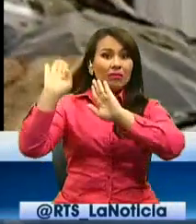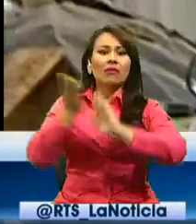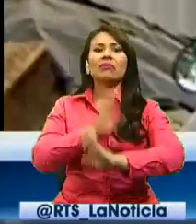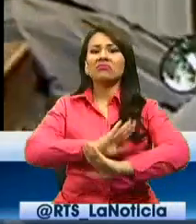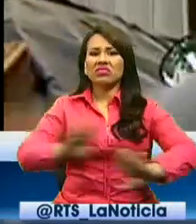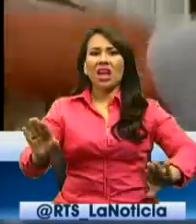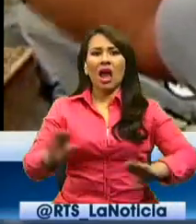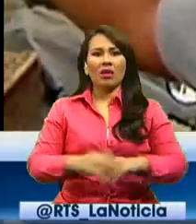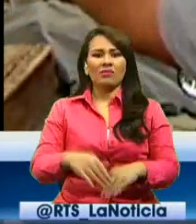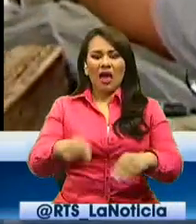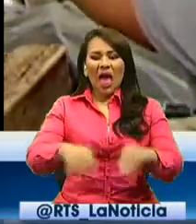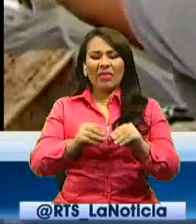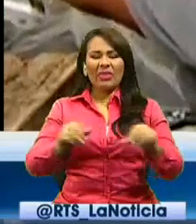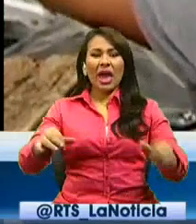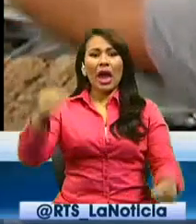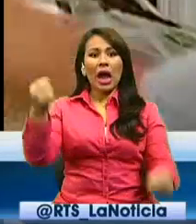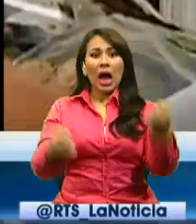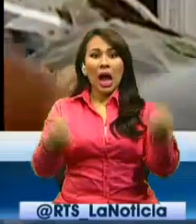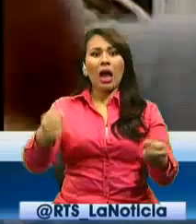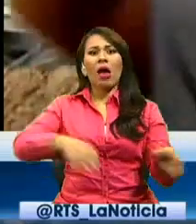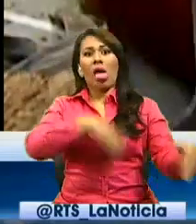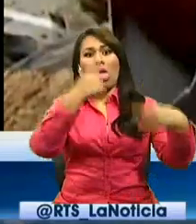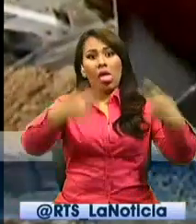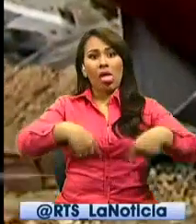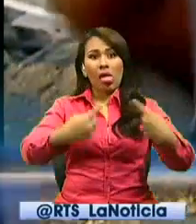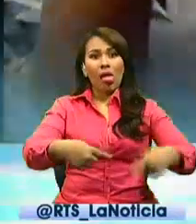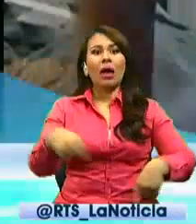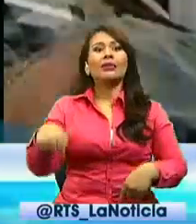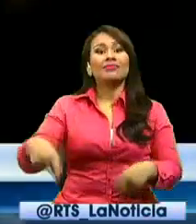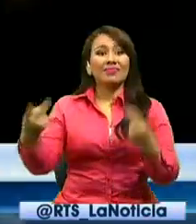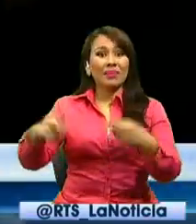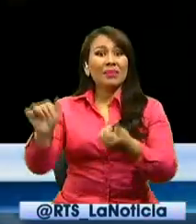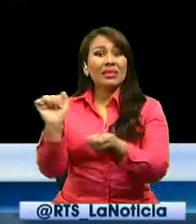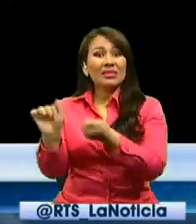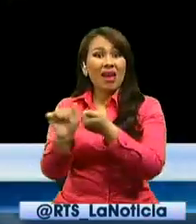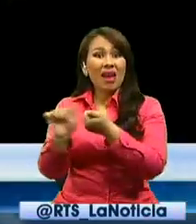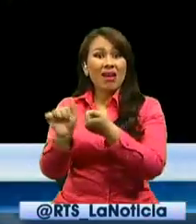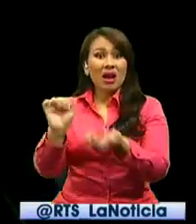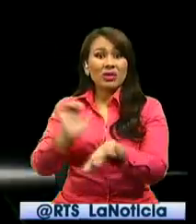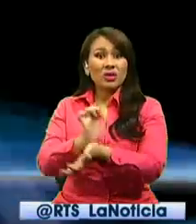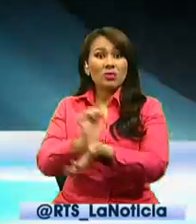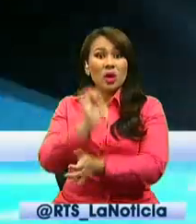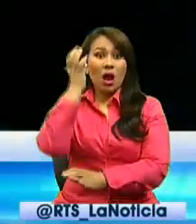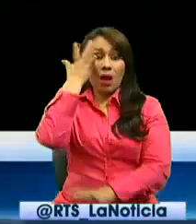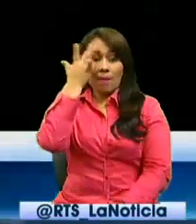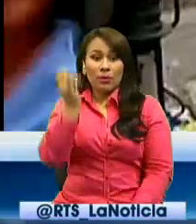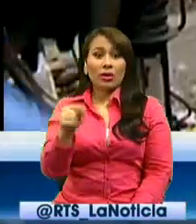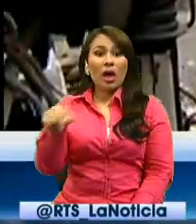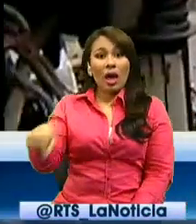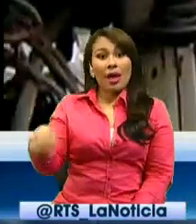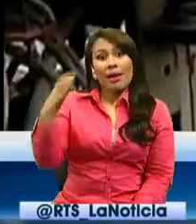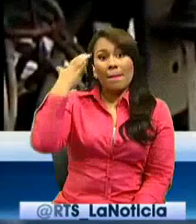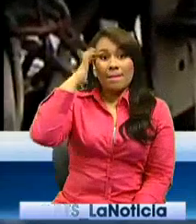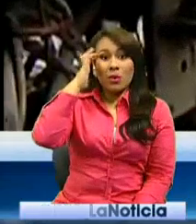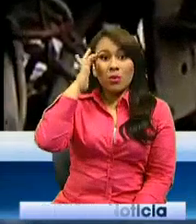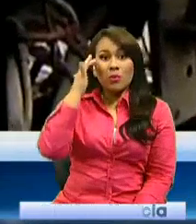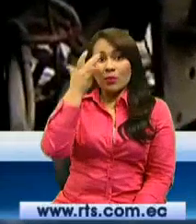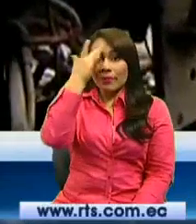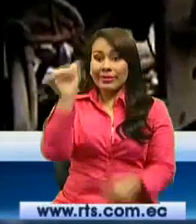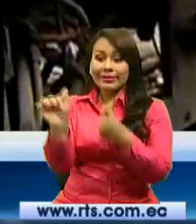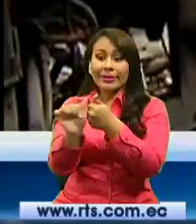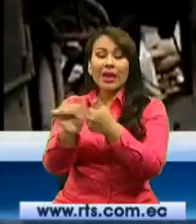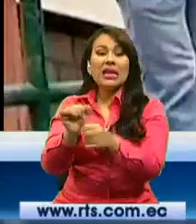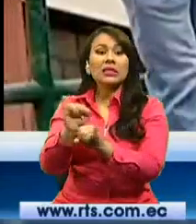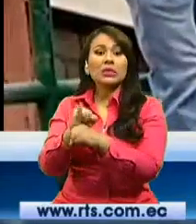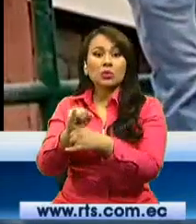tierra, ahí se vino un tanquero allá, aquí en Escuelita también. Además, les preocupa porque en el sector se encuentra una unidad